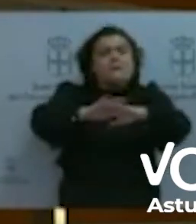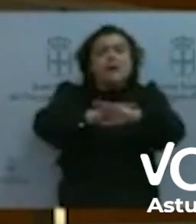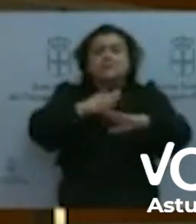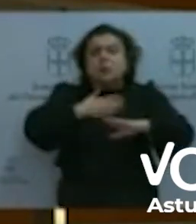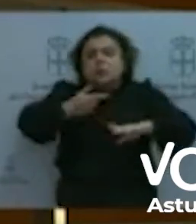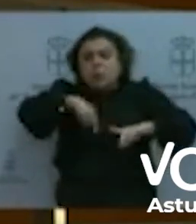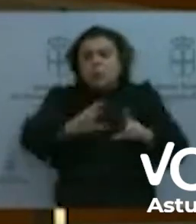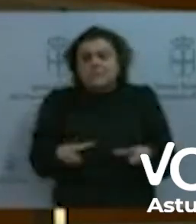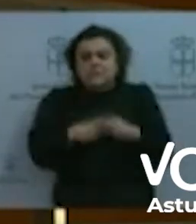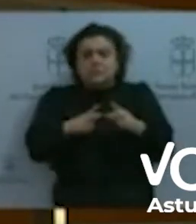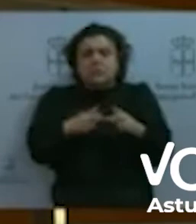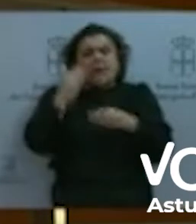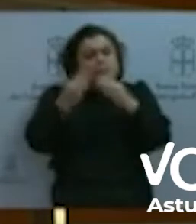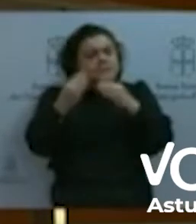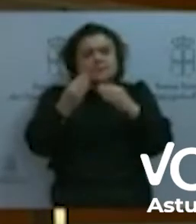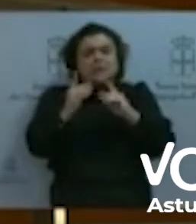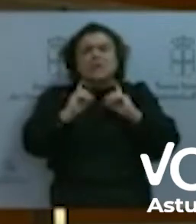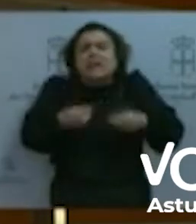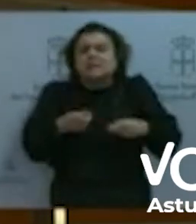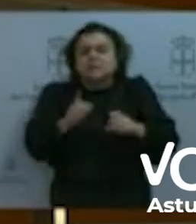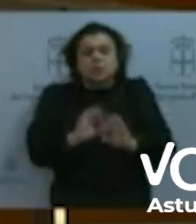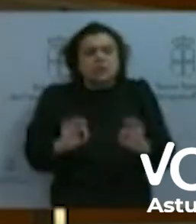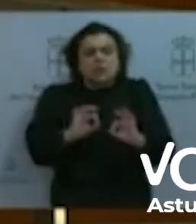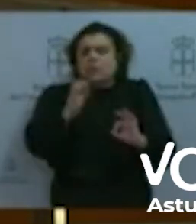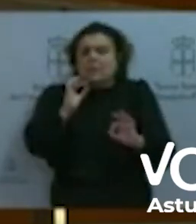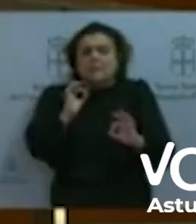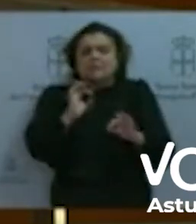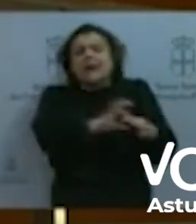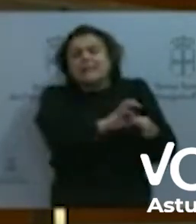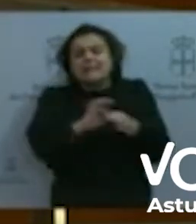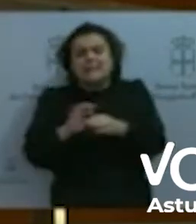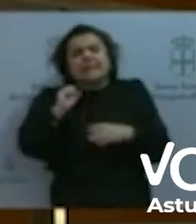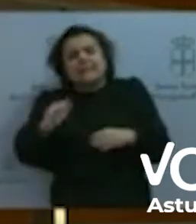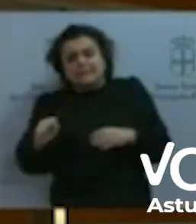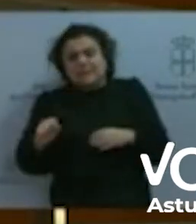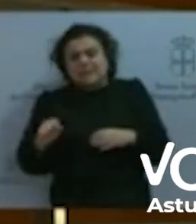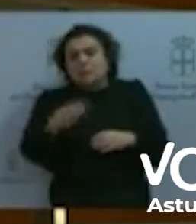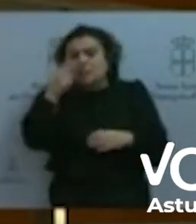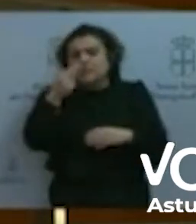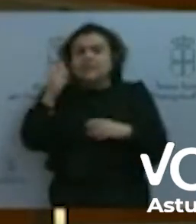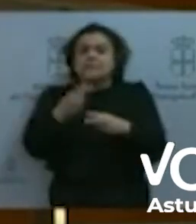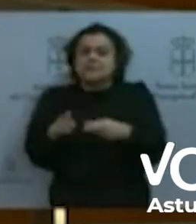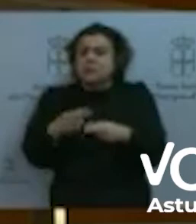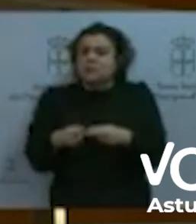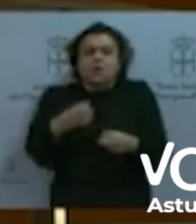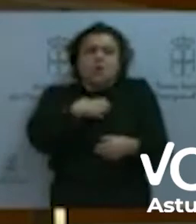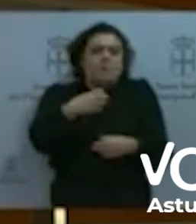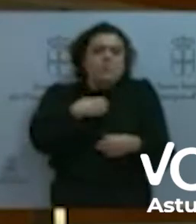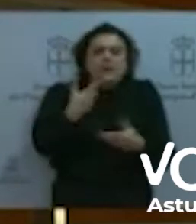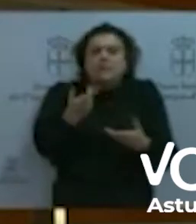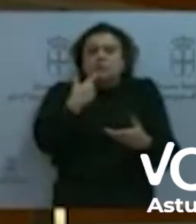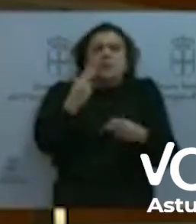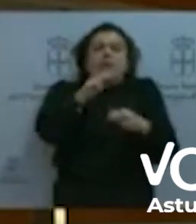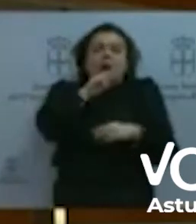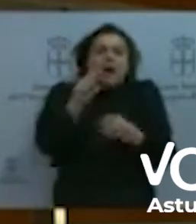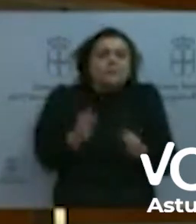caso deben de supeditarse a intereses políticos. No pueden estar a expensas de populismos y demagogias que tratan de presentar siempre la cara